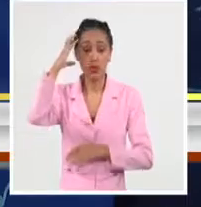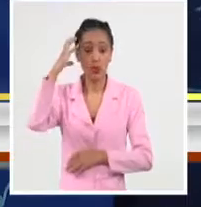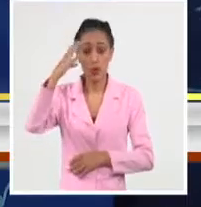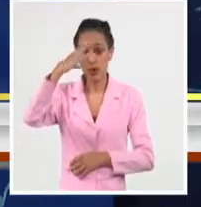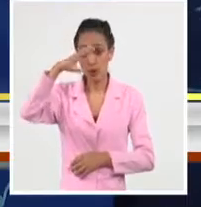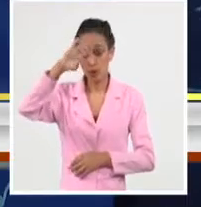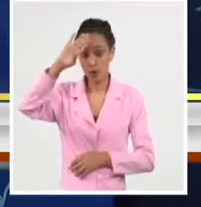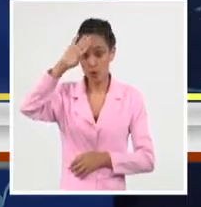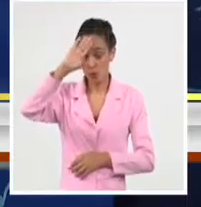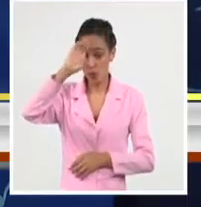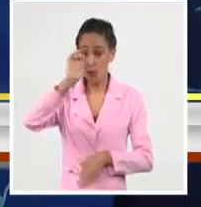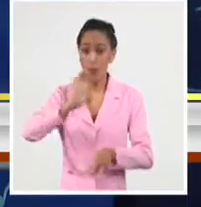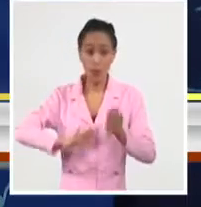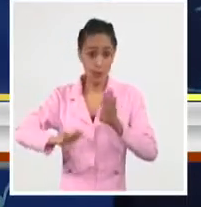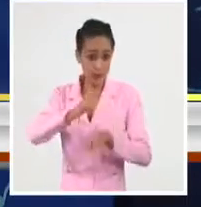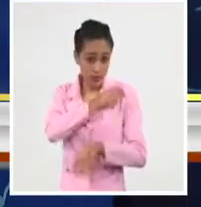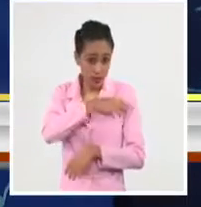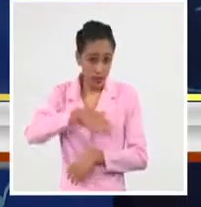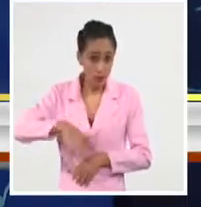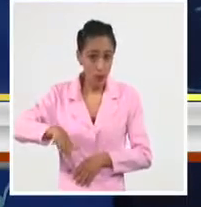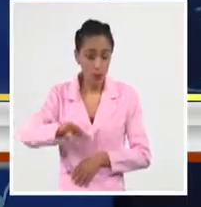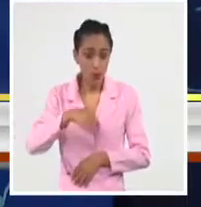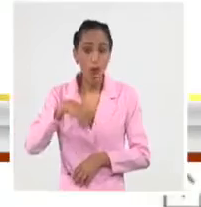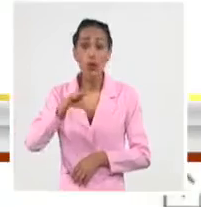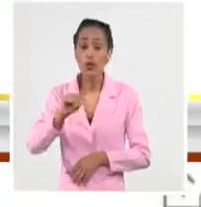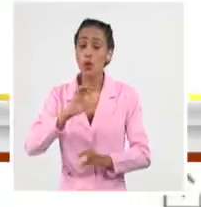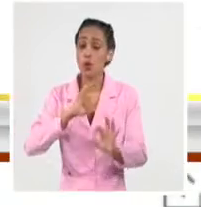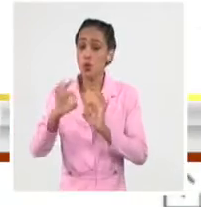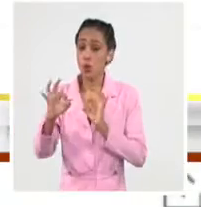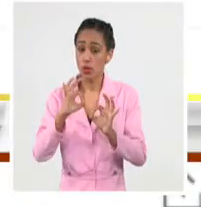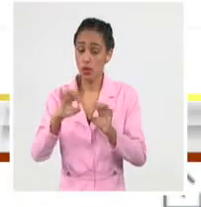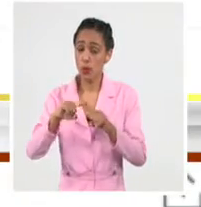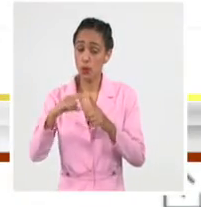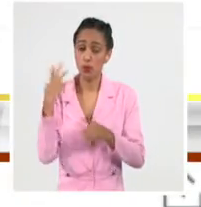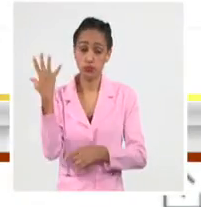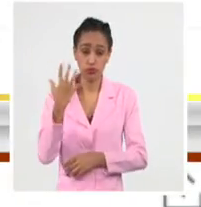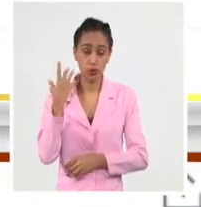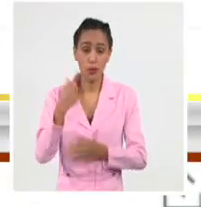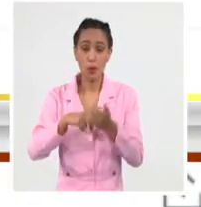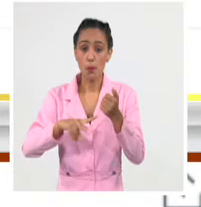de la Defensa Civil decretó la fase de alarma ciclónica para